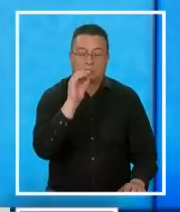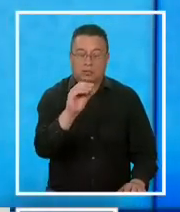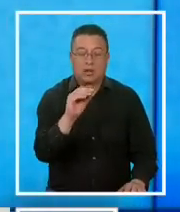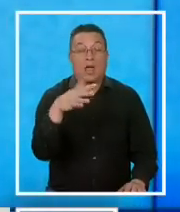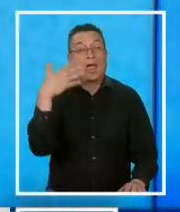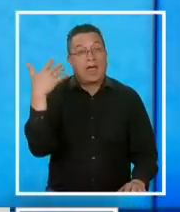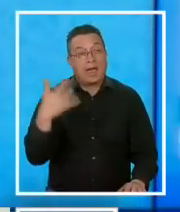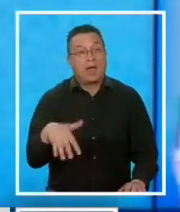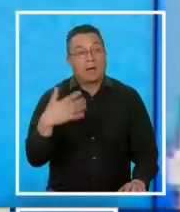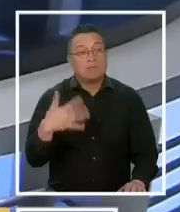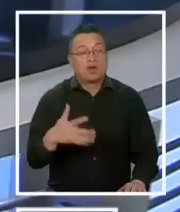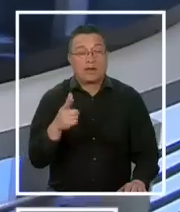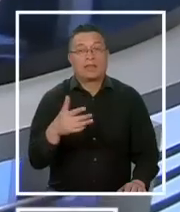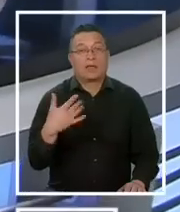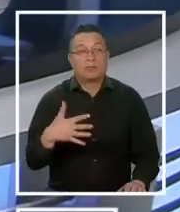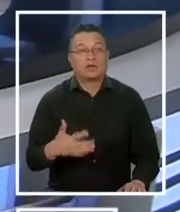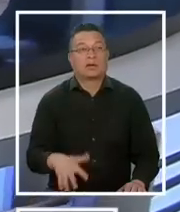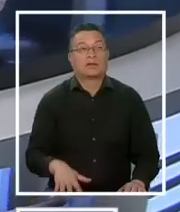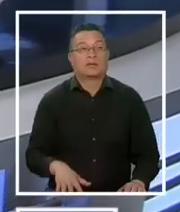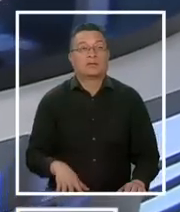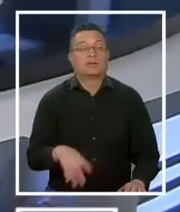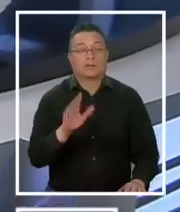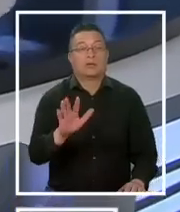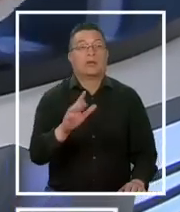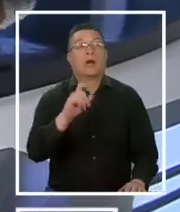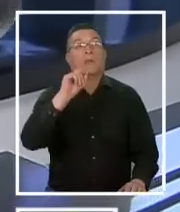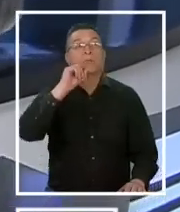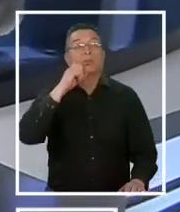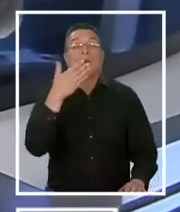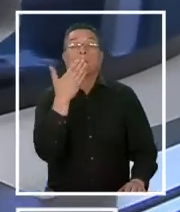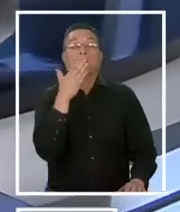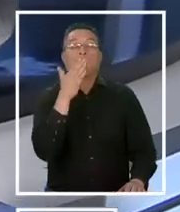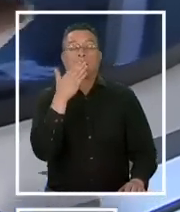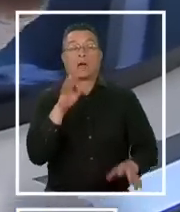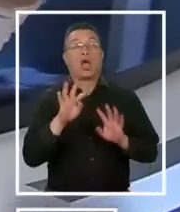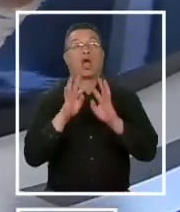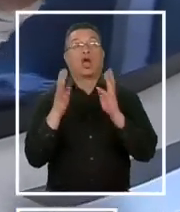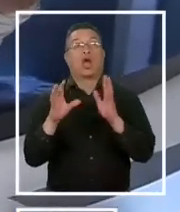que es súper importante espérate Quiénes fueron los expertos en la convención